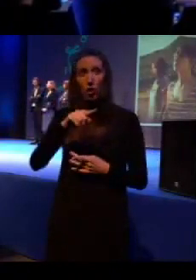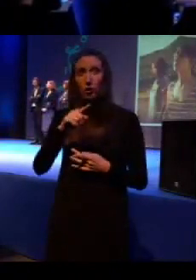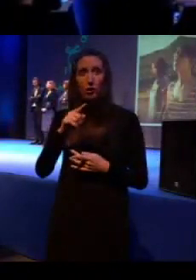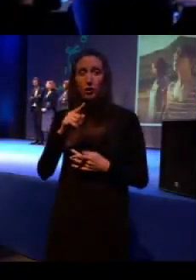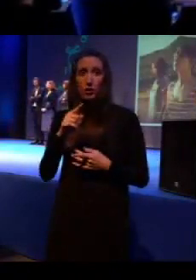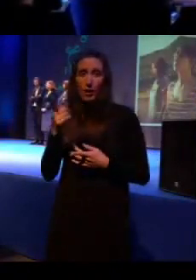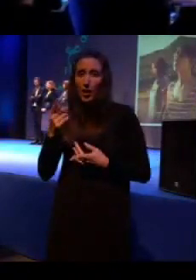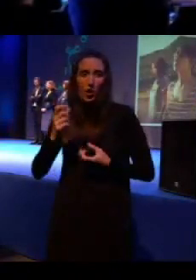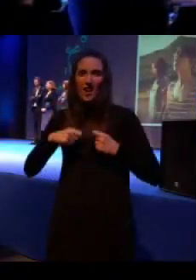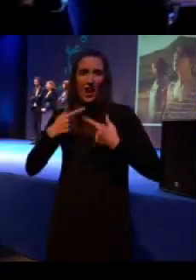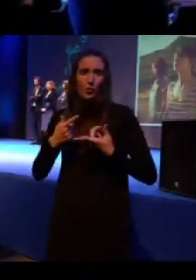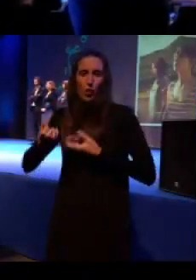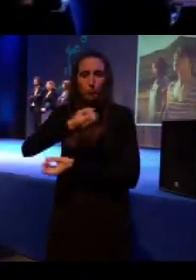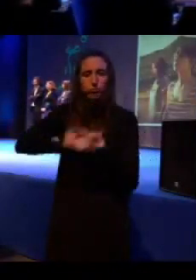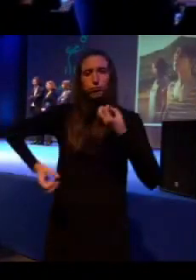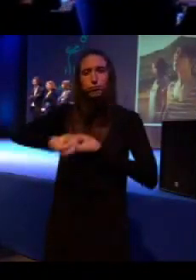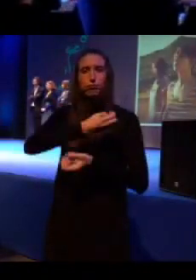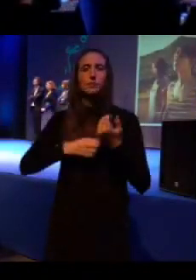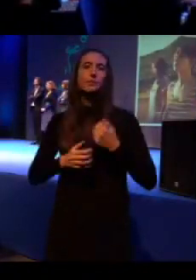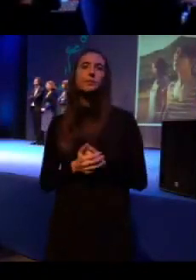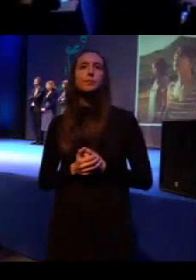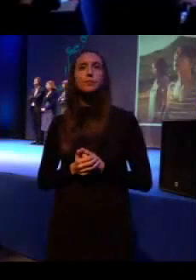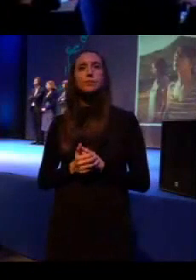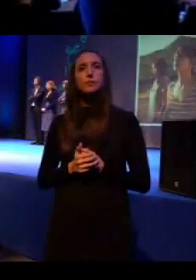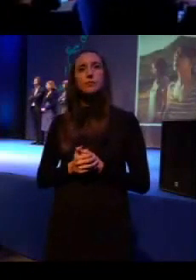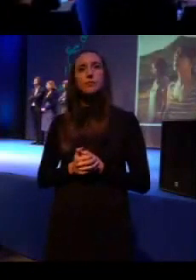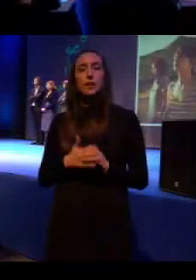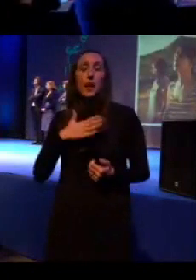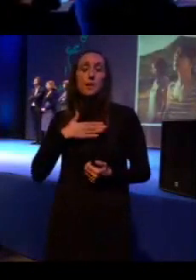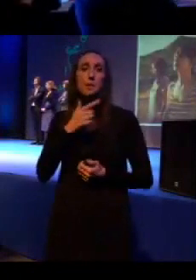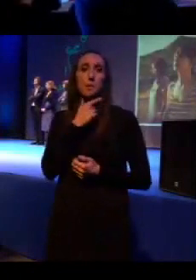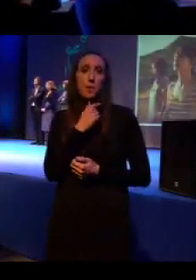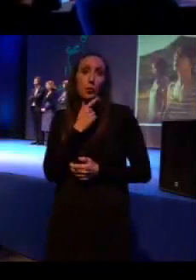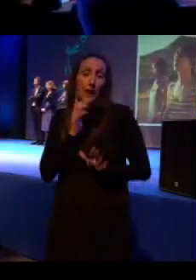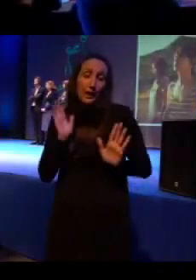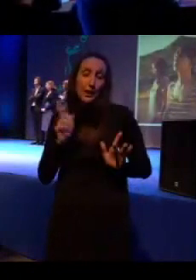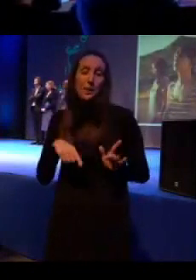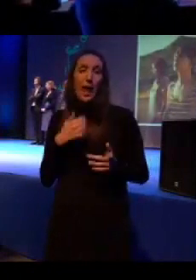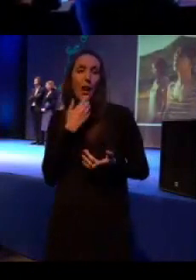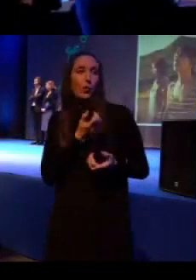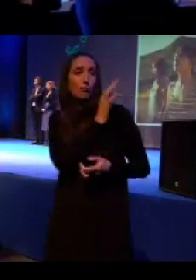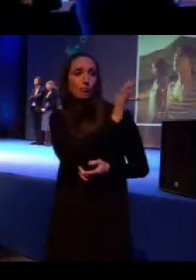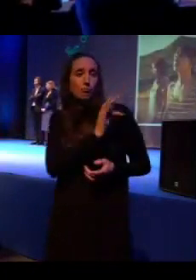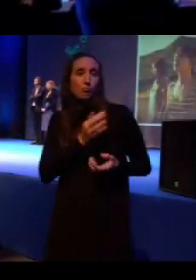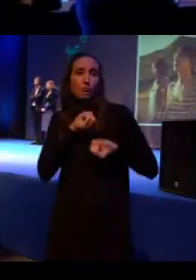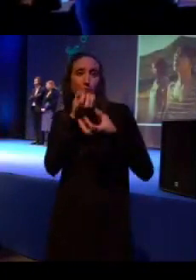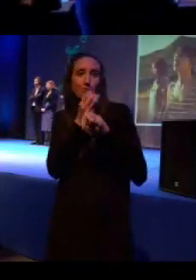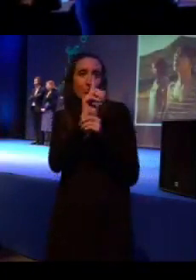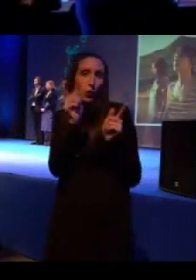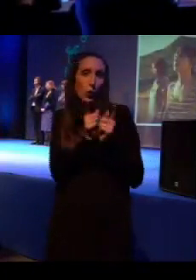aportan de sobra, ¿no? Entonces, bueno, a mí me gustaría que os dijeran unas breves palabras.